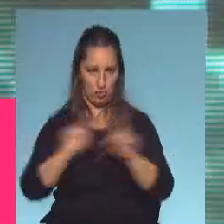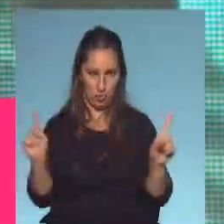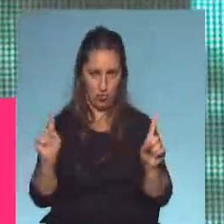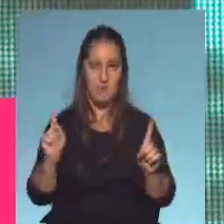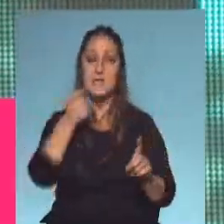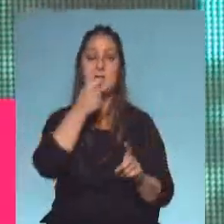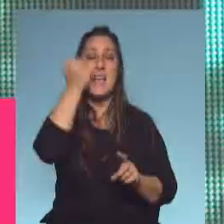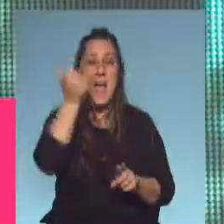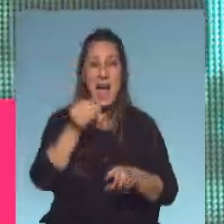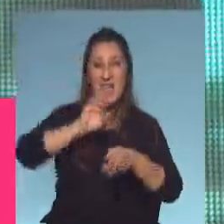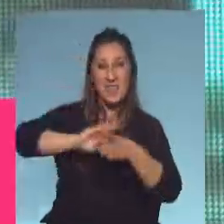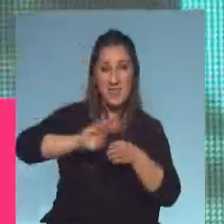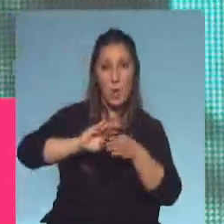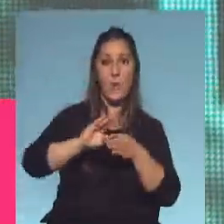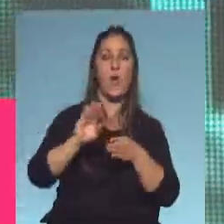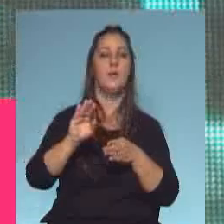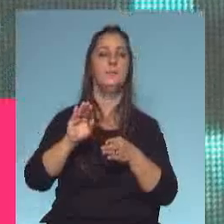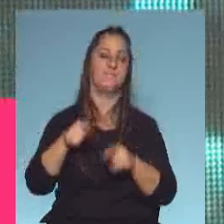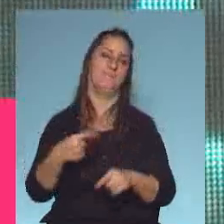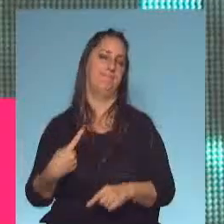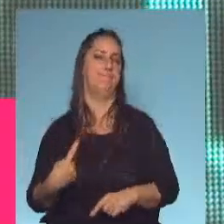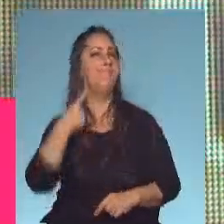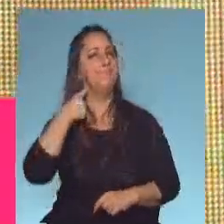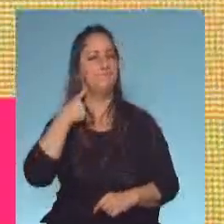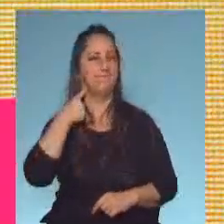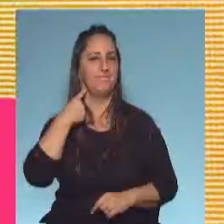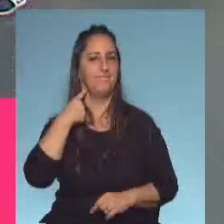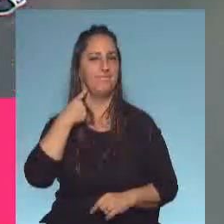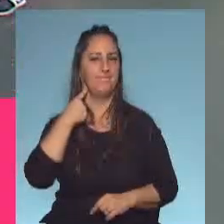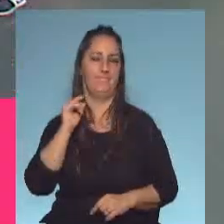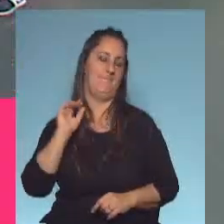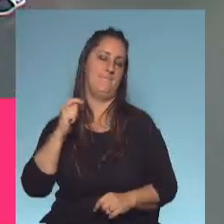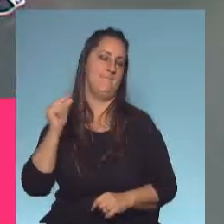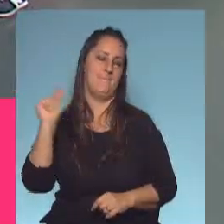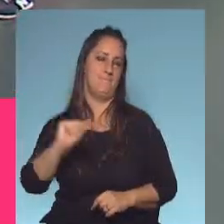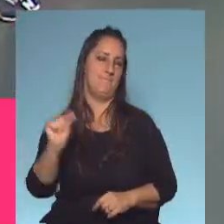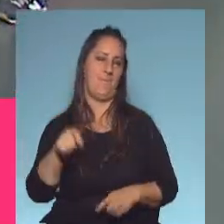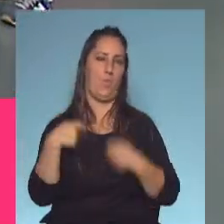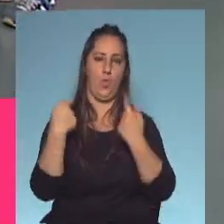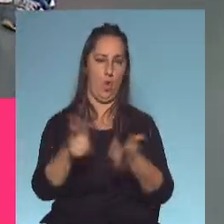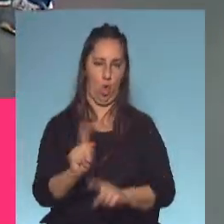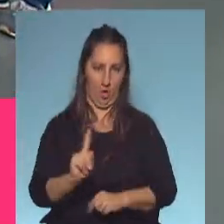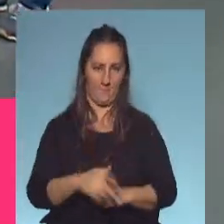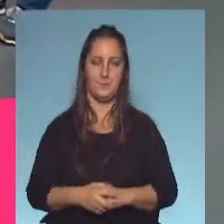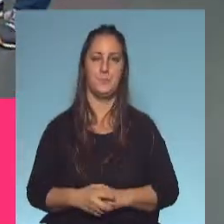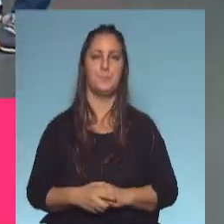deuda que vos hayas tenido con el sistema financiero, ¡ping! ¡Chau! Sonaste y ahí no lo podés sacar, pero